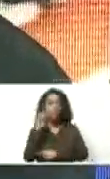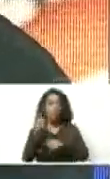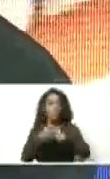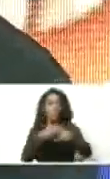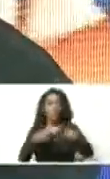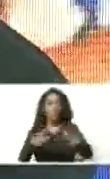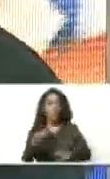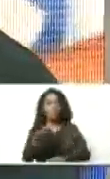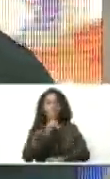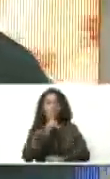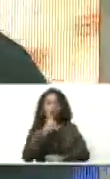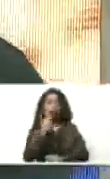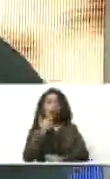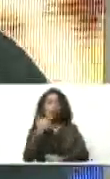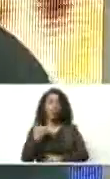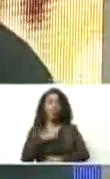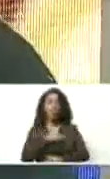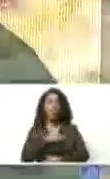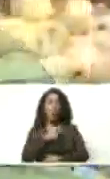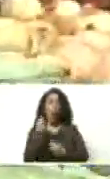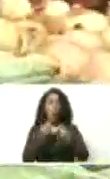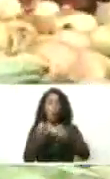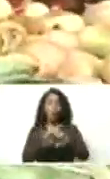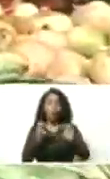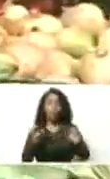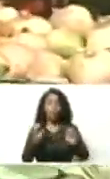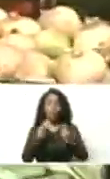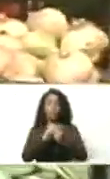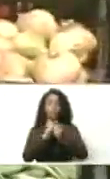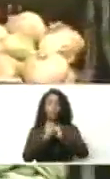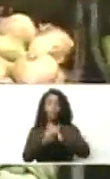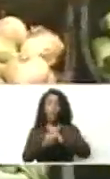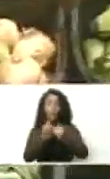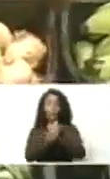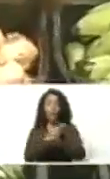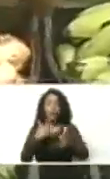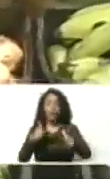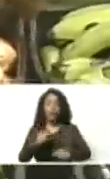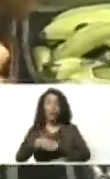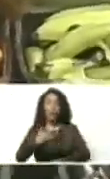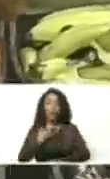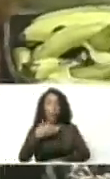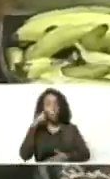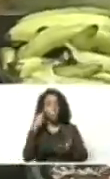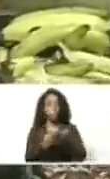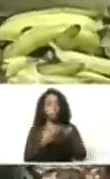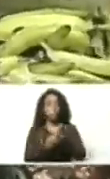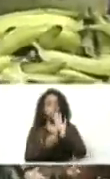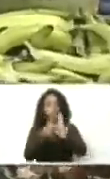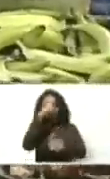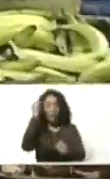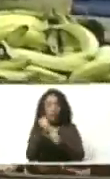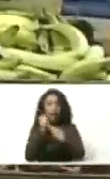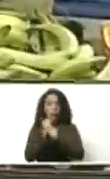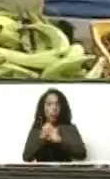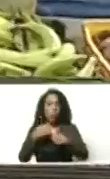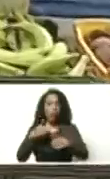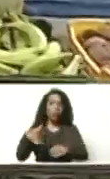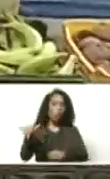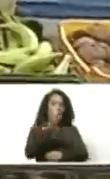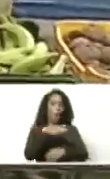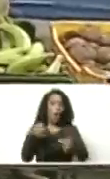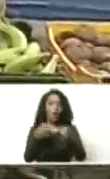las dificultades. Nosotros como educación transformadora, liberadora, podemos demostrar que trabajando en equipo,